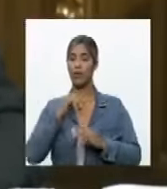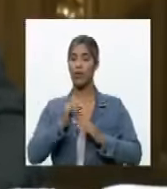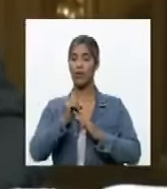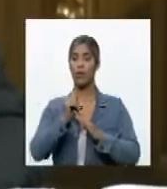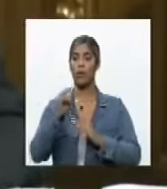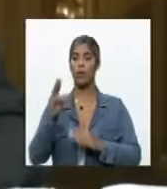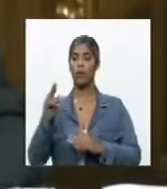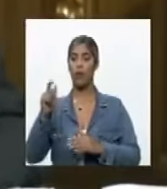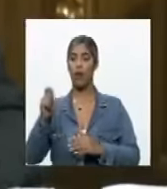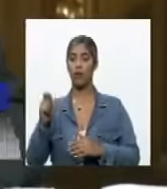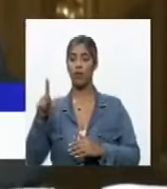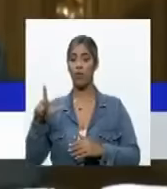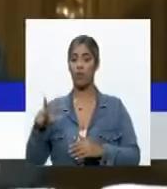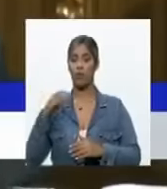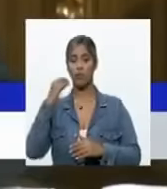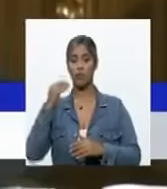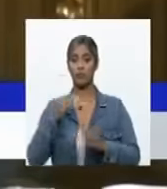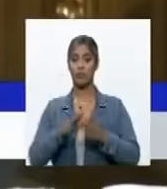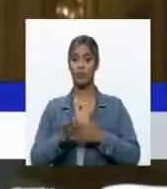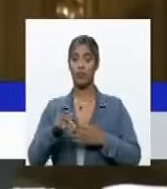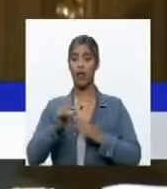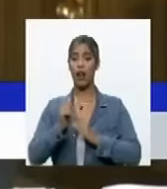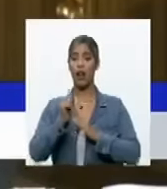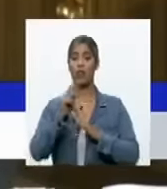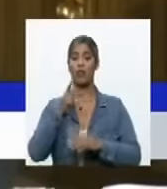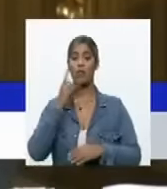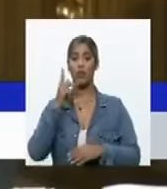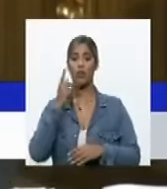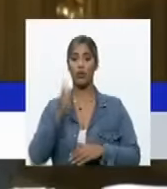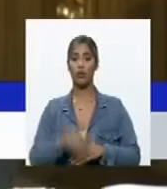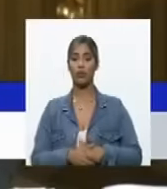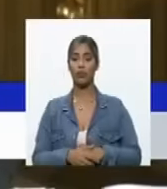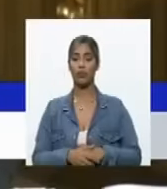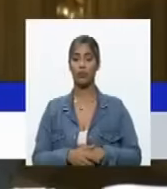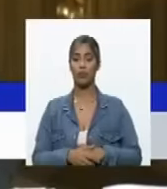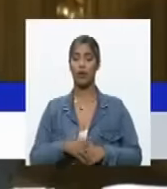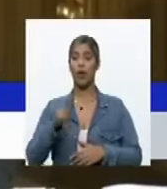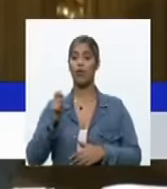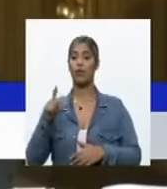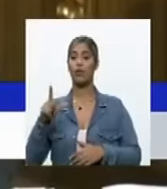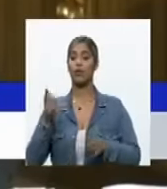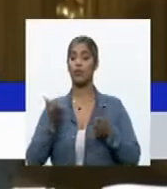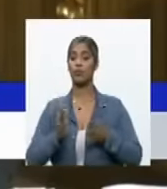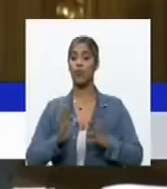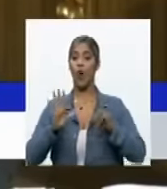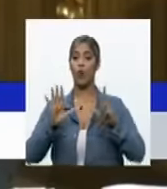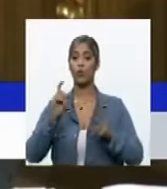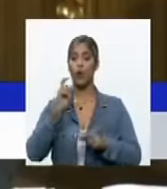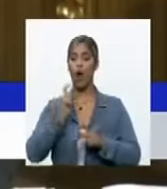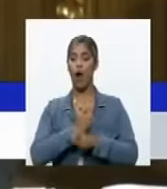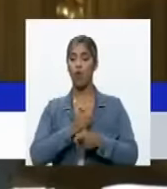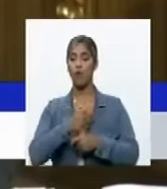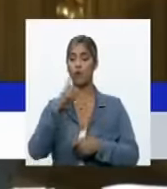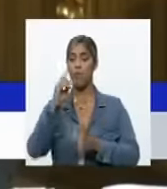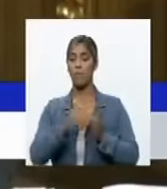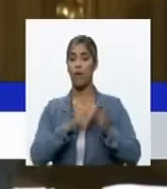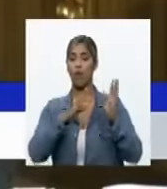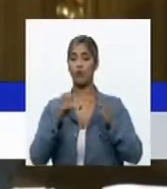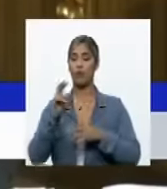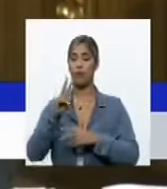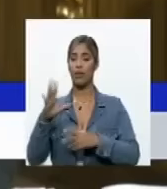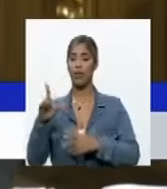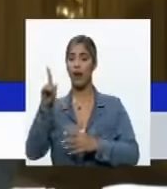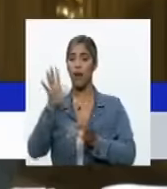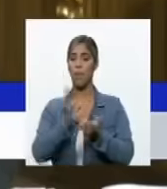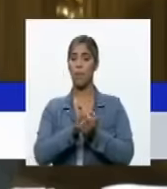Alberto Loera, considerando que el líder político Alberto Loera nació el 8 de agosto de 1923 en la isla de